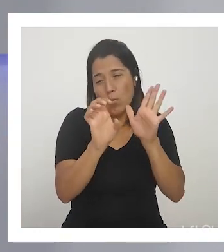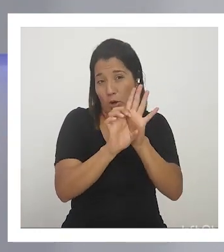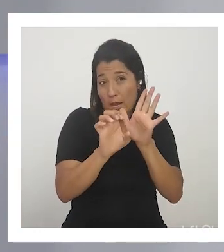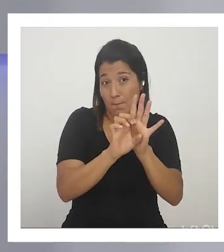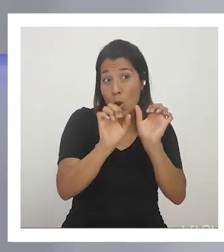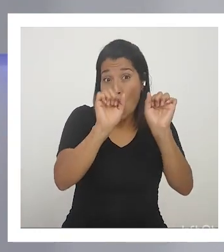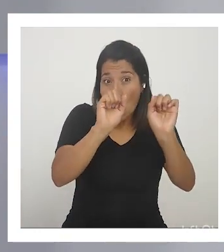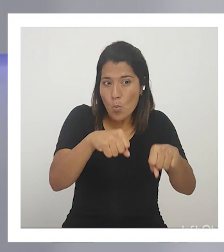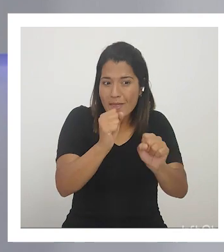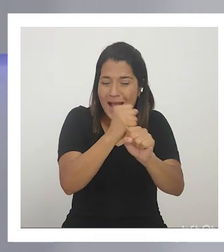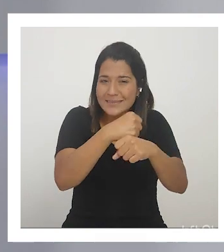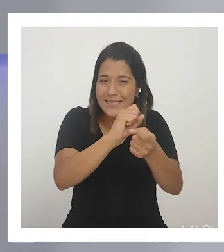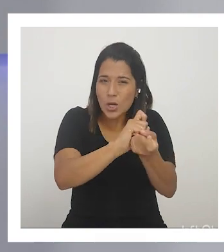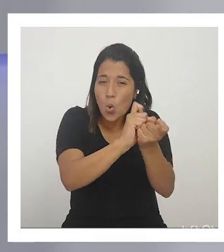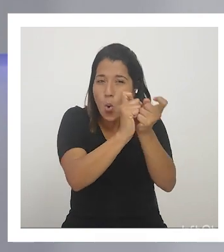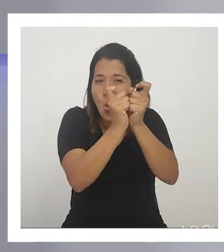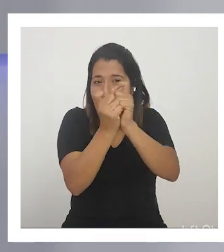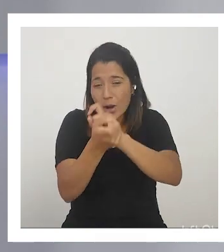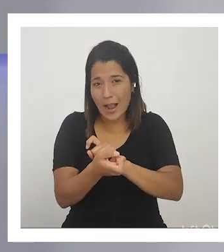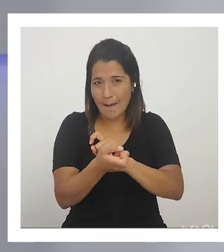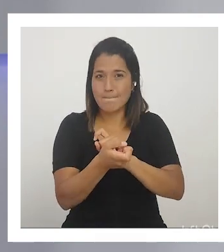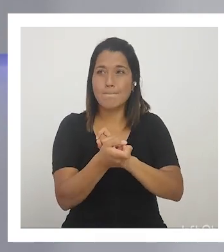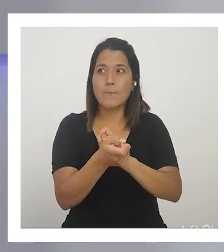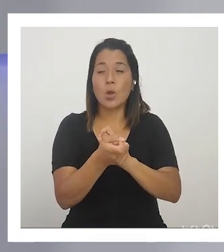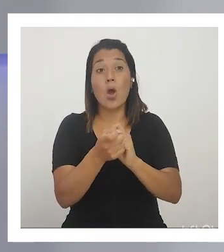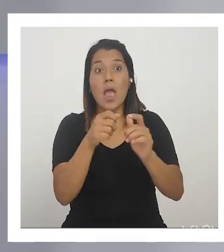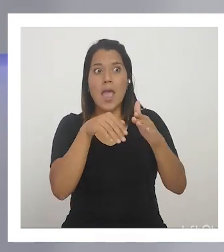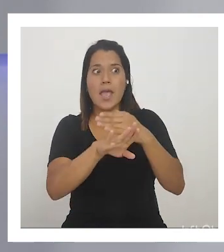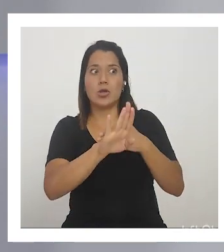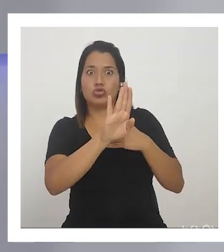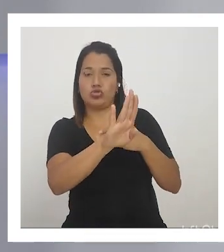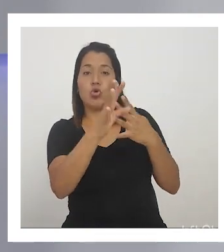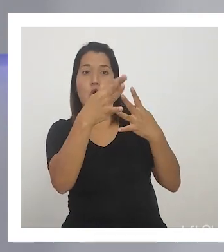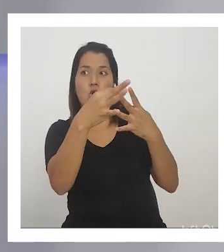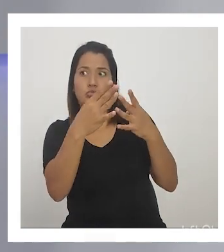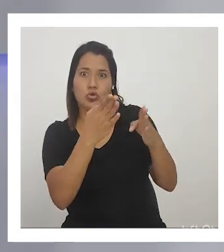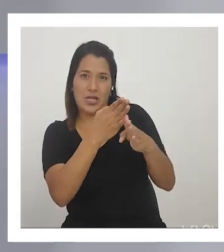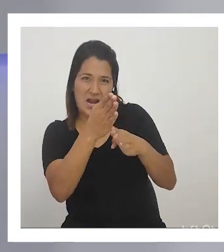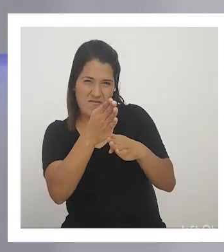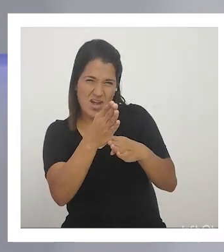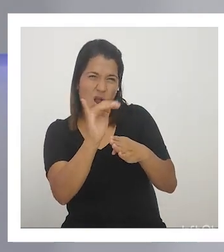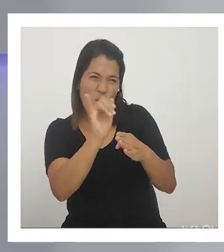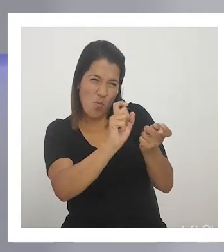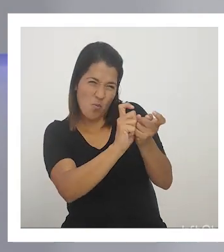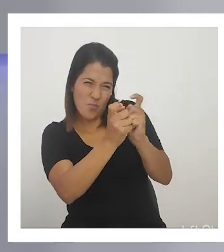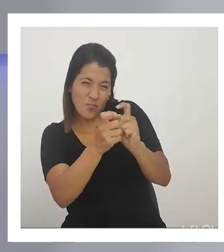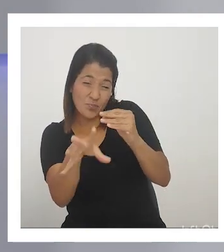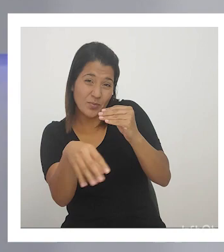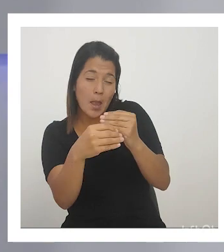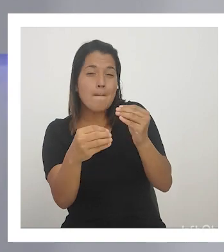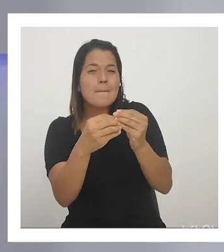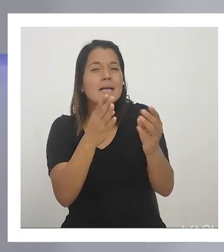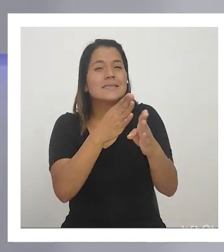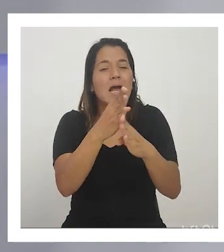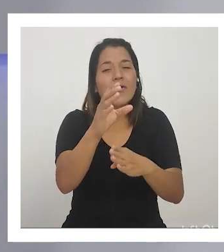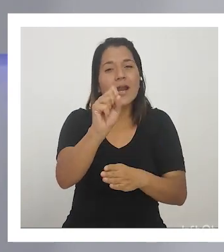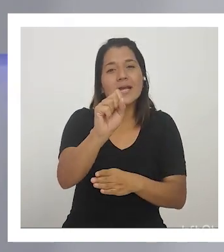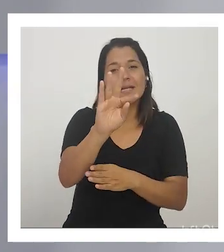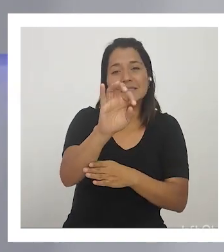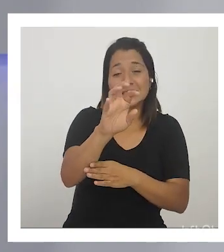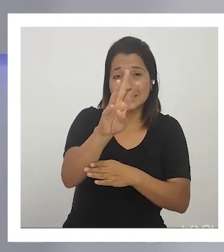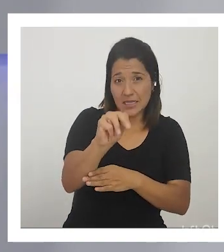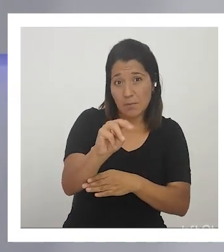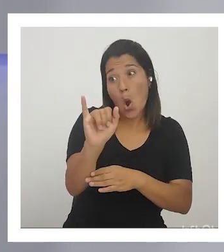enfocada en este tipo de carreras? Hablemos, bueno, ya lo hemos dicho, de las STEM, por ejemplo, los idiomas. En todas estas negociaciones que se han dado, ¿también hay